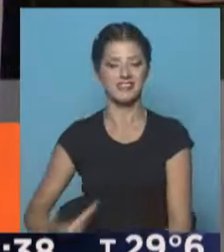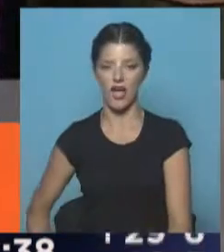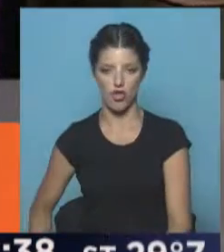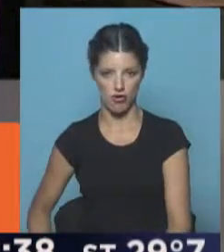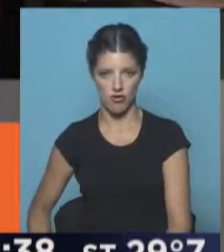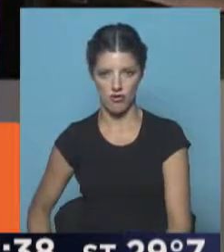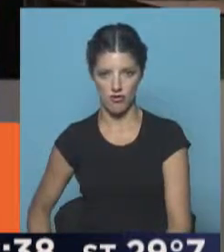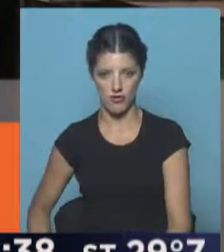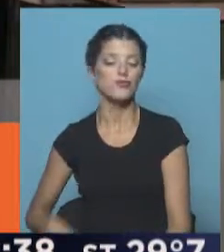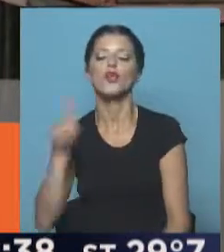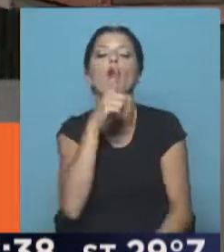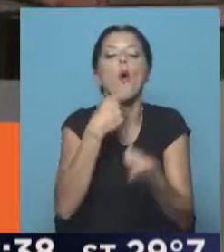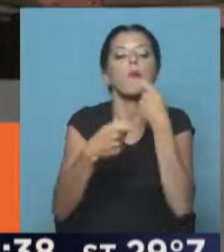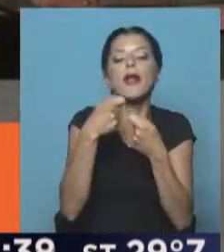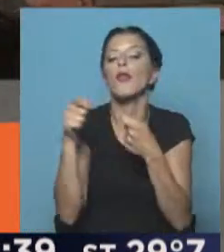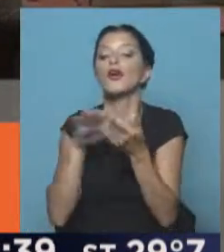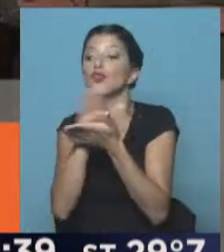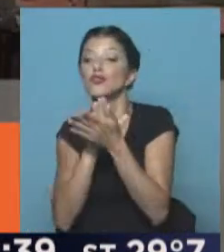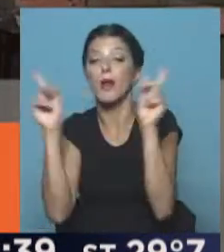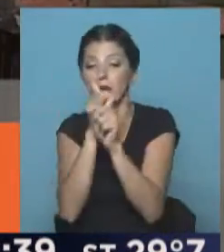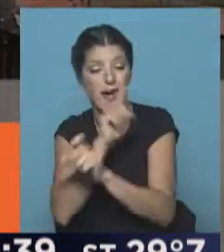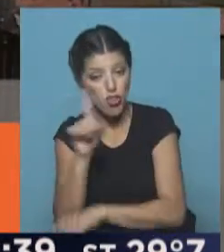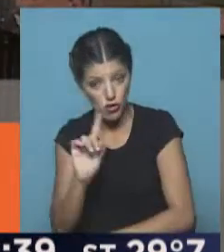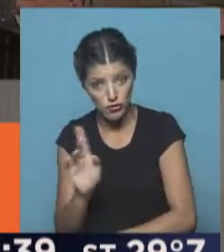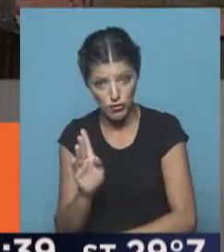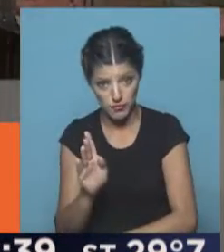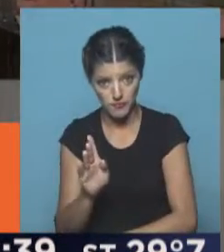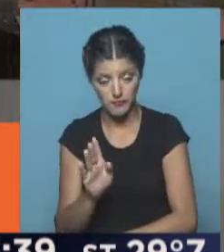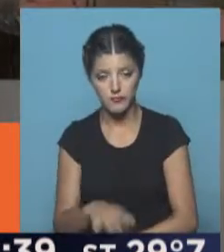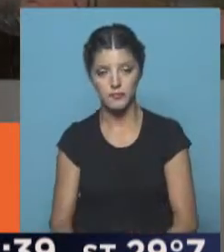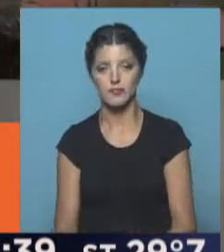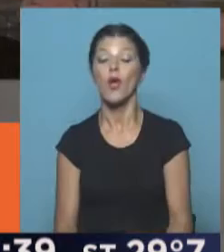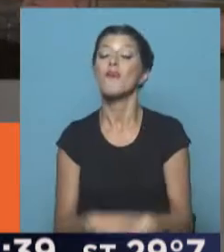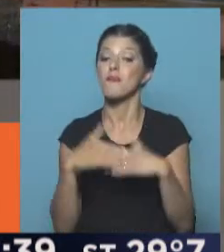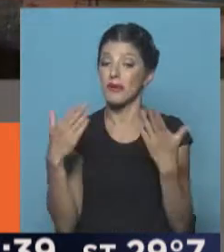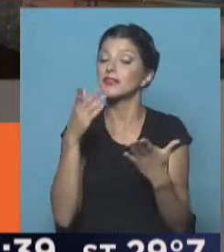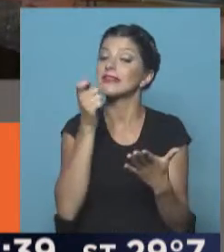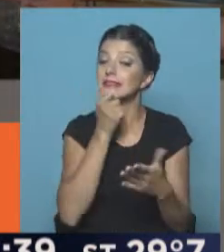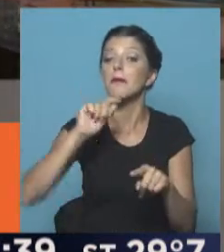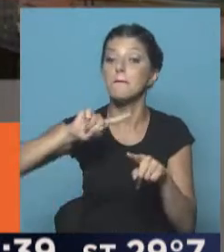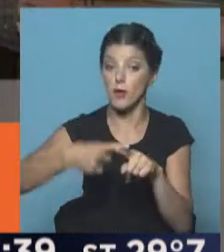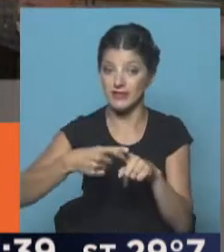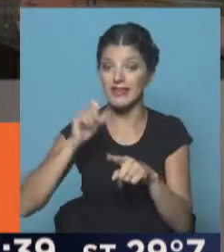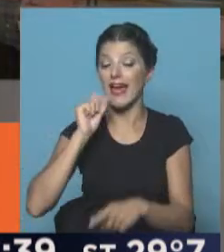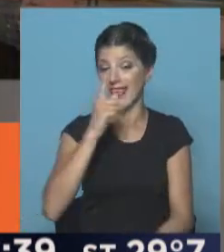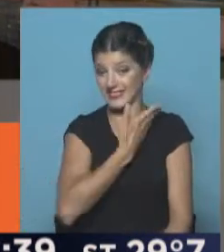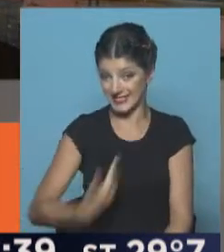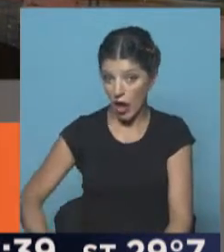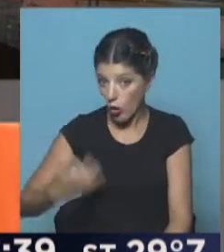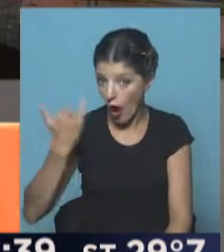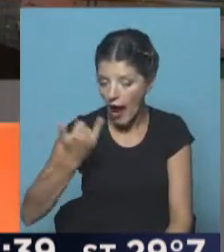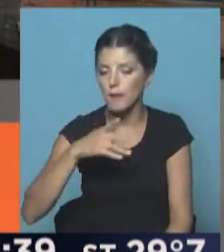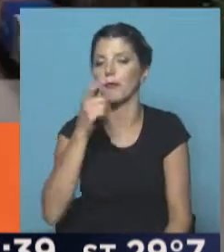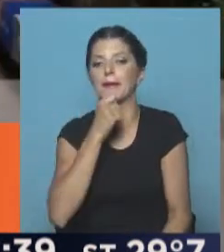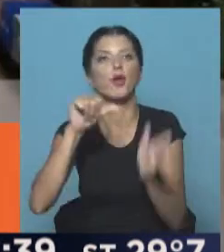hay un mercado que vaya resolviendo este problema, sino que agudiza el problema. Por eso cuando hay políticas de Estado, como país, por ejemplo en los